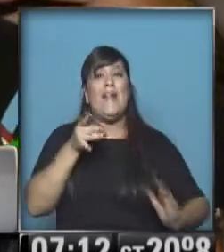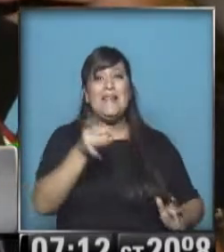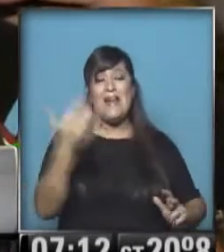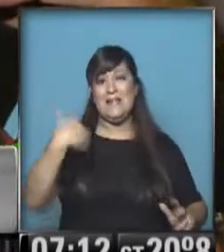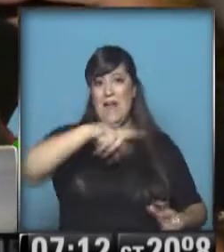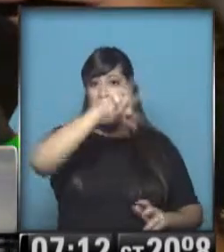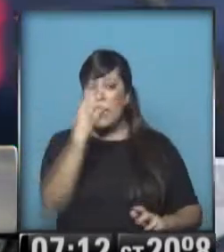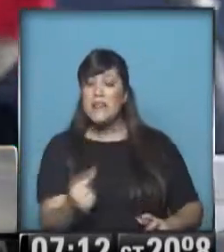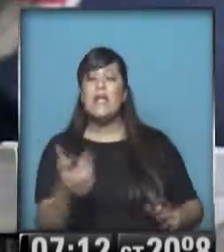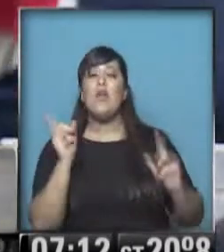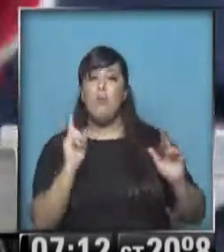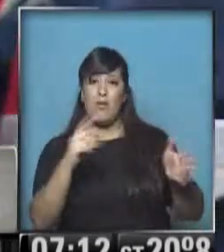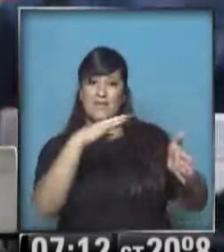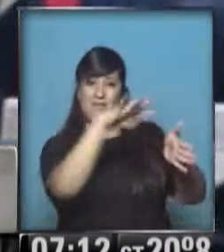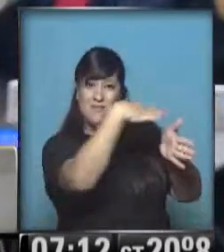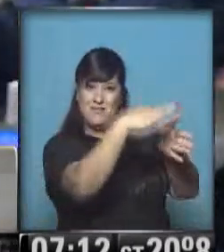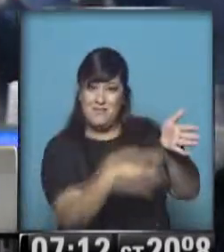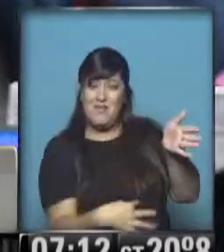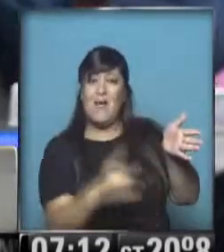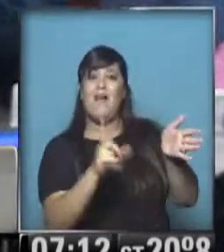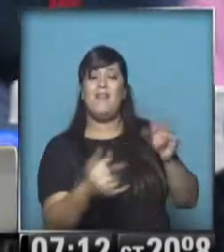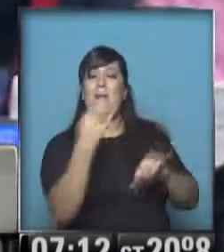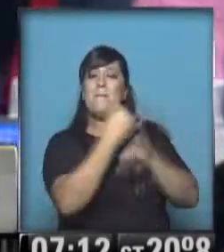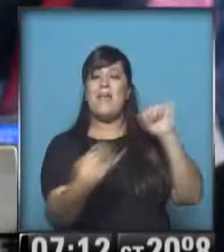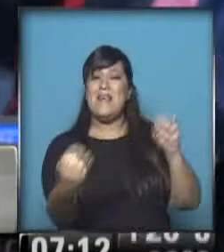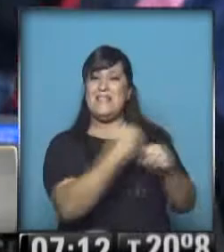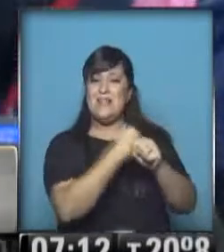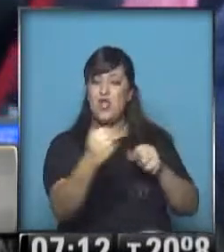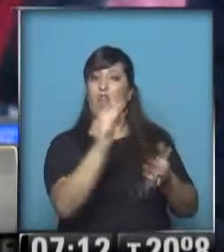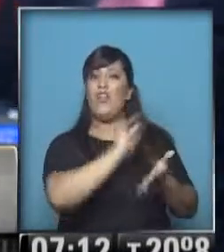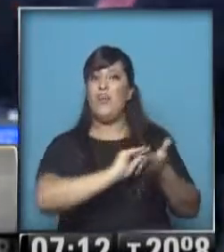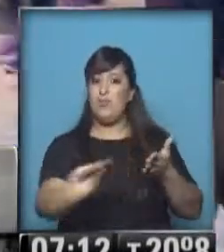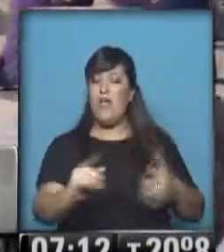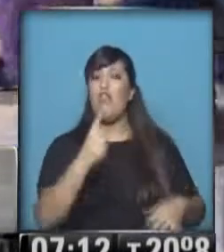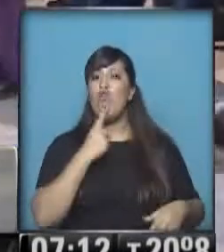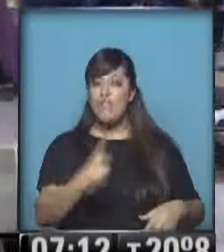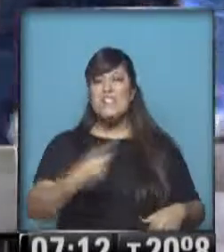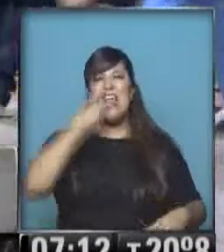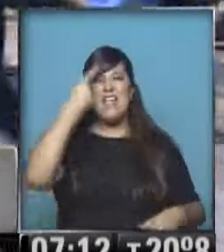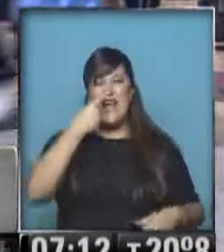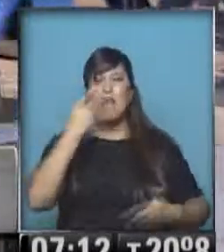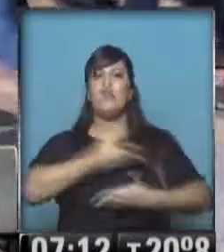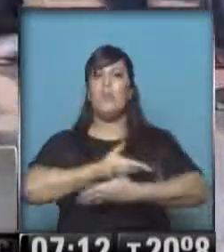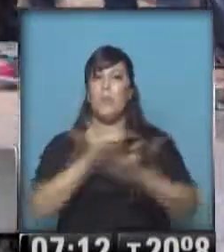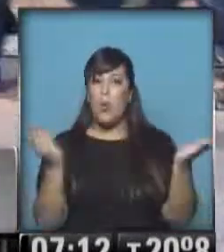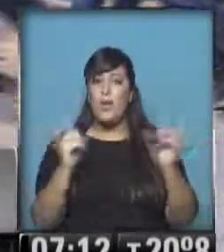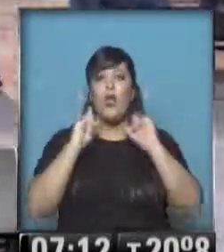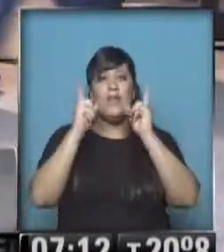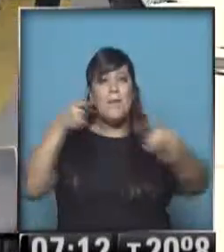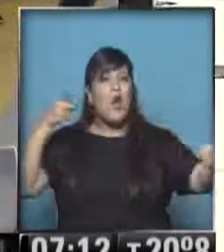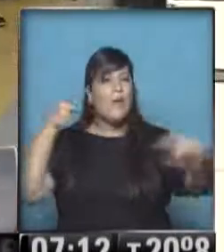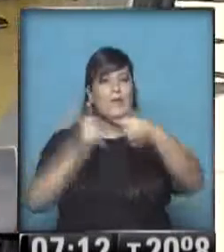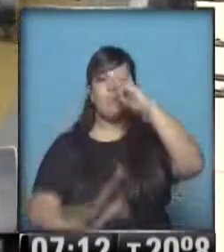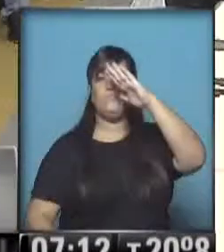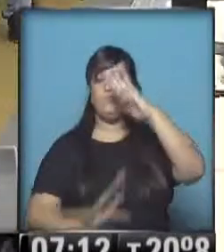Argentina? Quizás en alguno de los párrafos de la media sanción que obtuvo en diputados. Declara de interés público y como objetivo prioritario